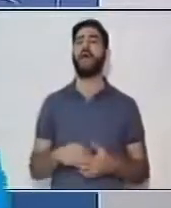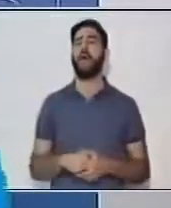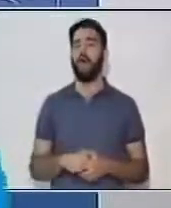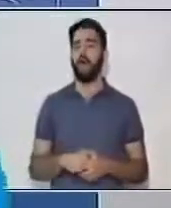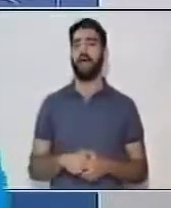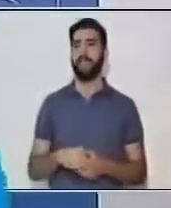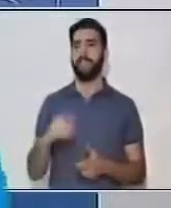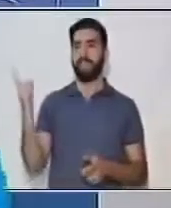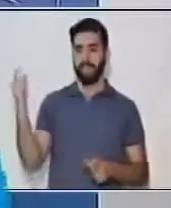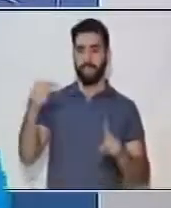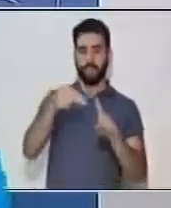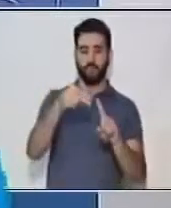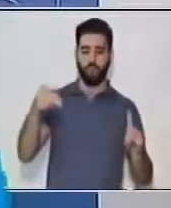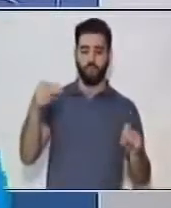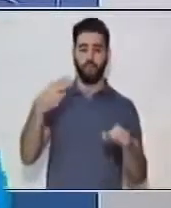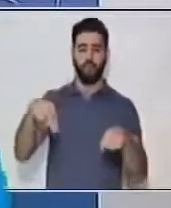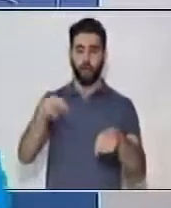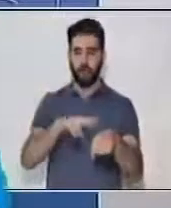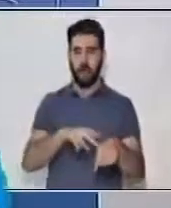sustantivo común.